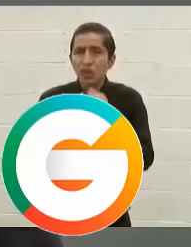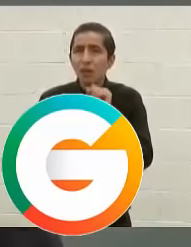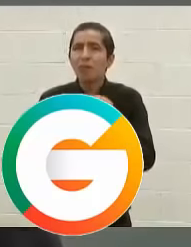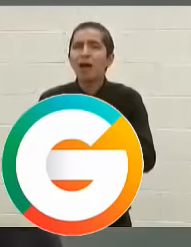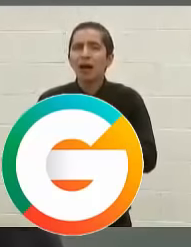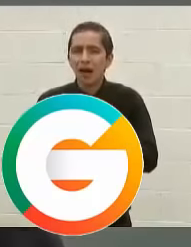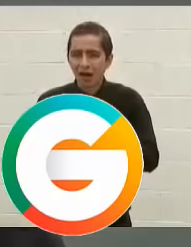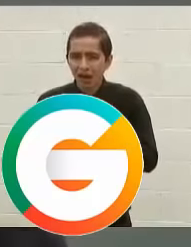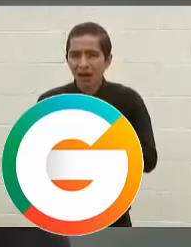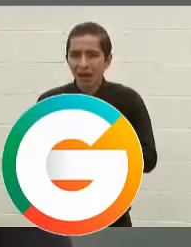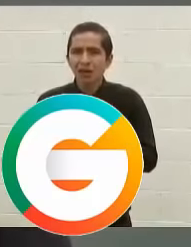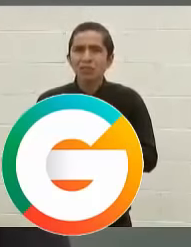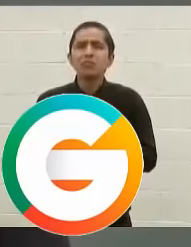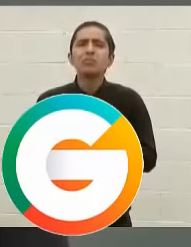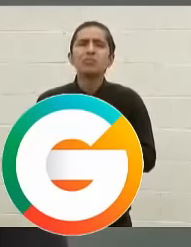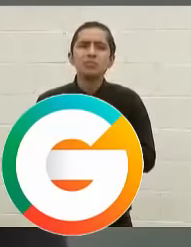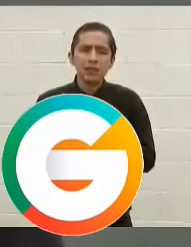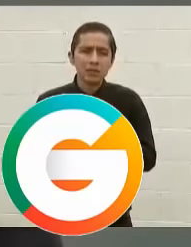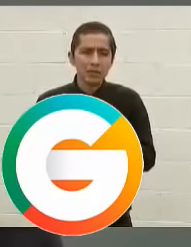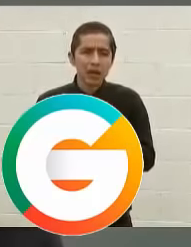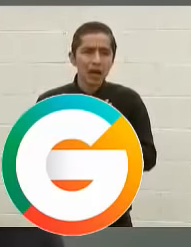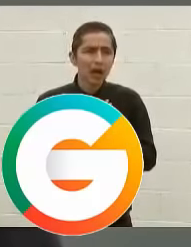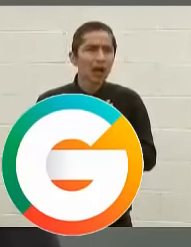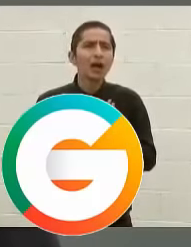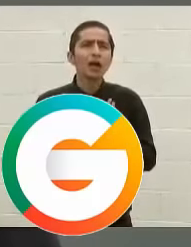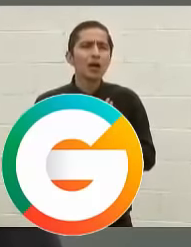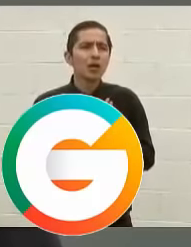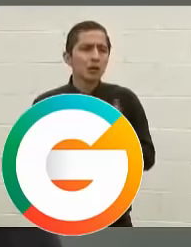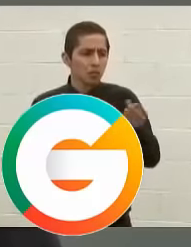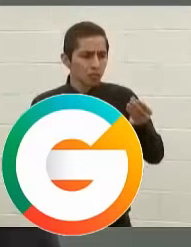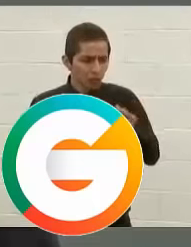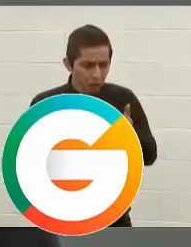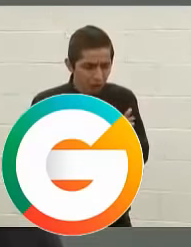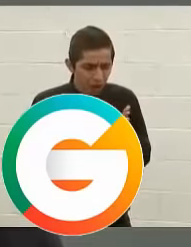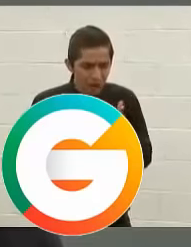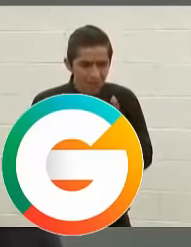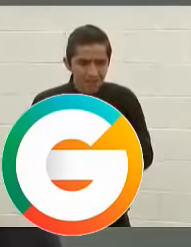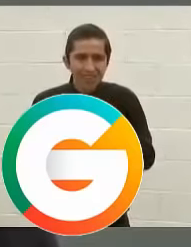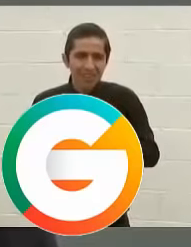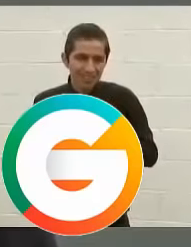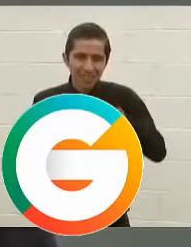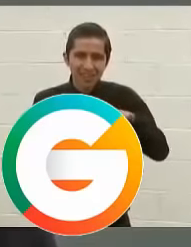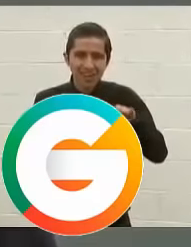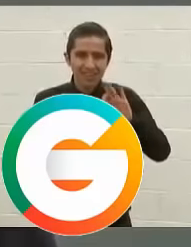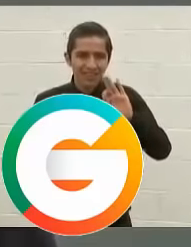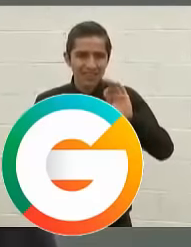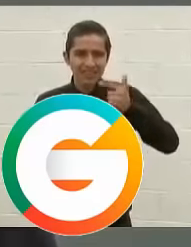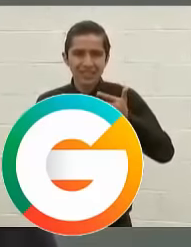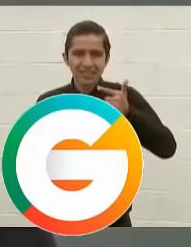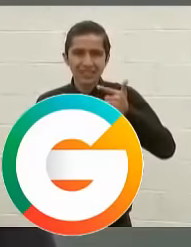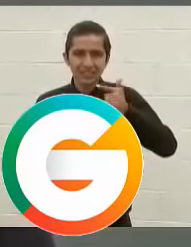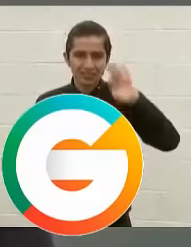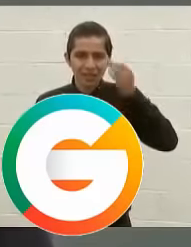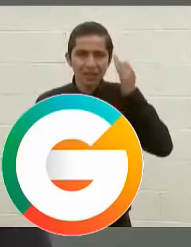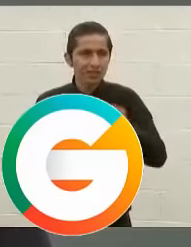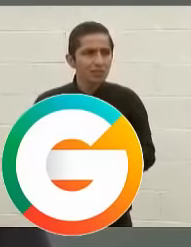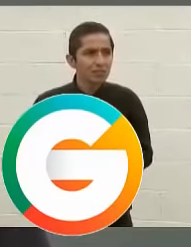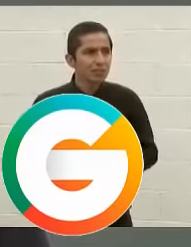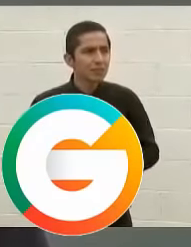también, contaremos también con la investigación, con la colaboración de la Fiscalía General de la República.